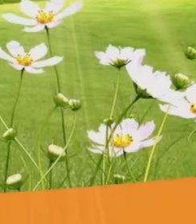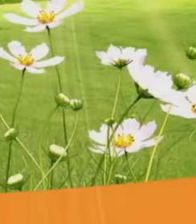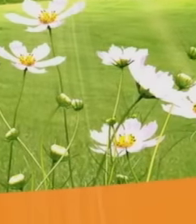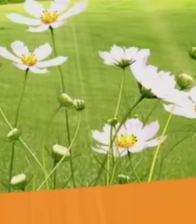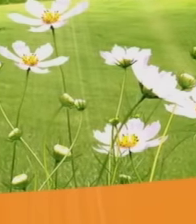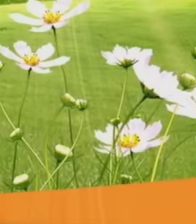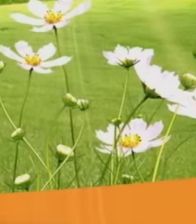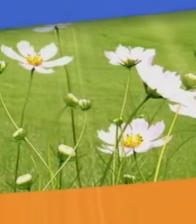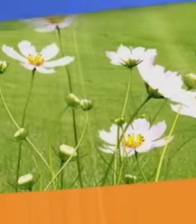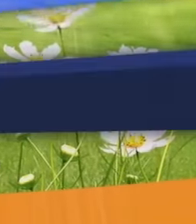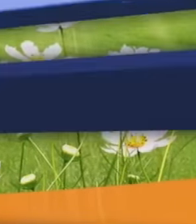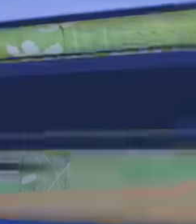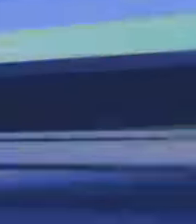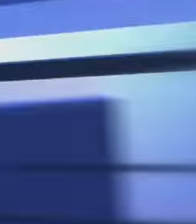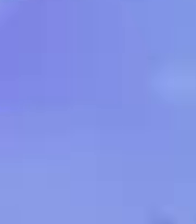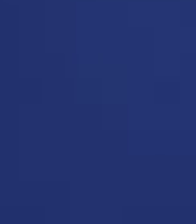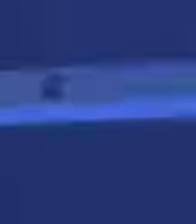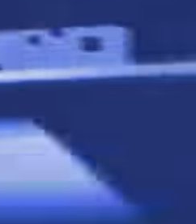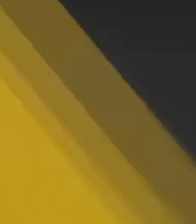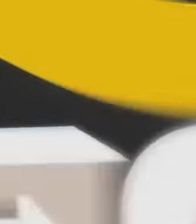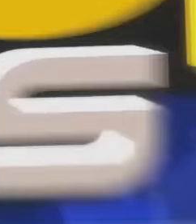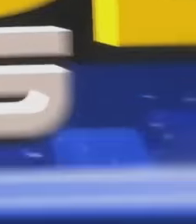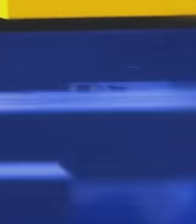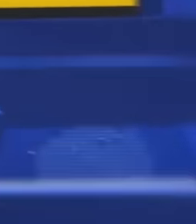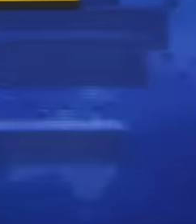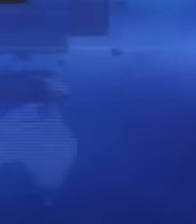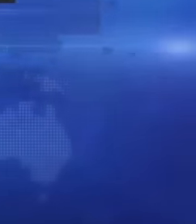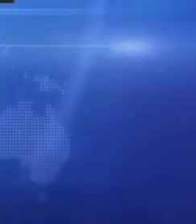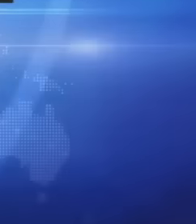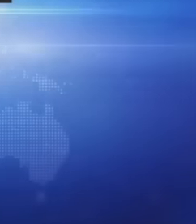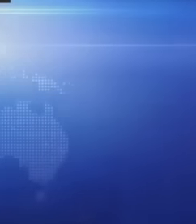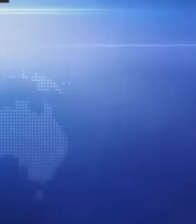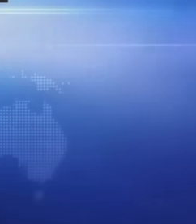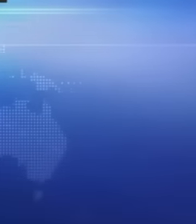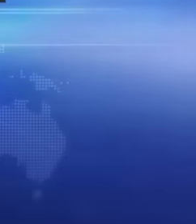limpieza. Enlace Noticias, lo que usted quiere ver.